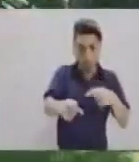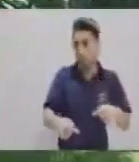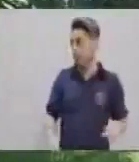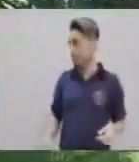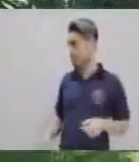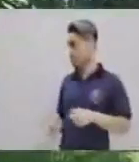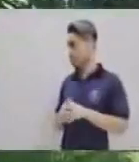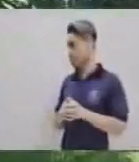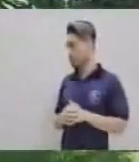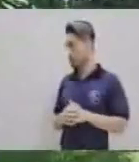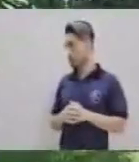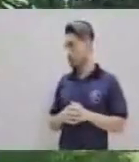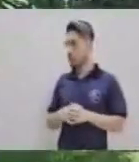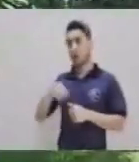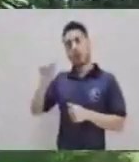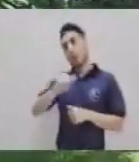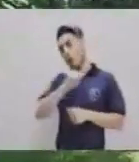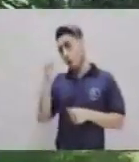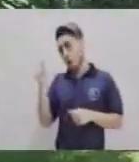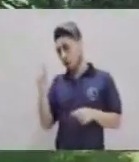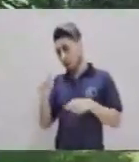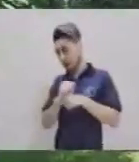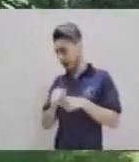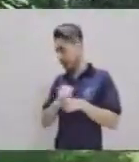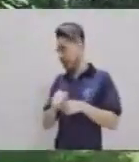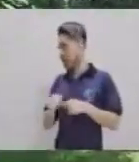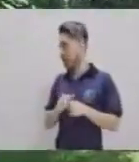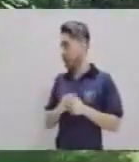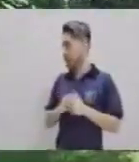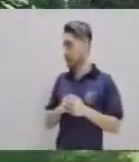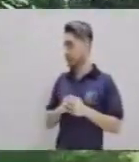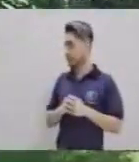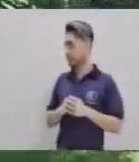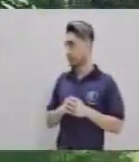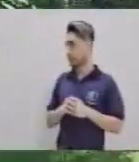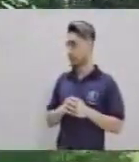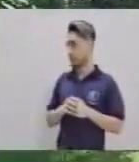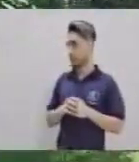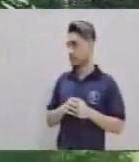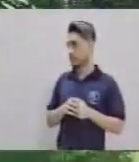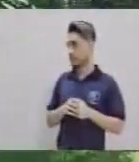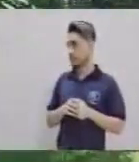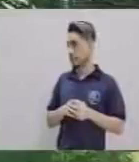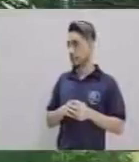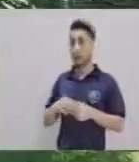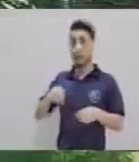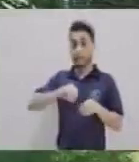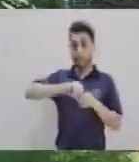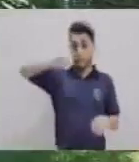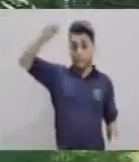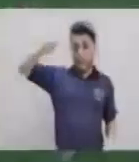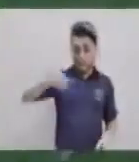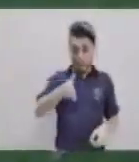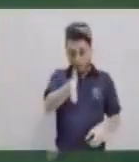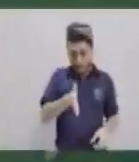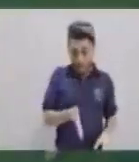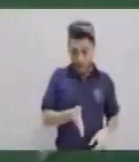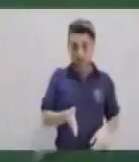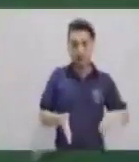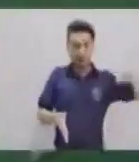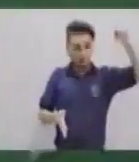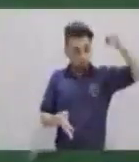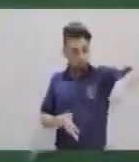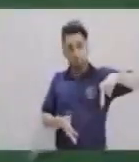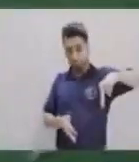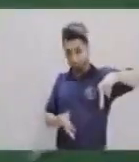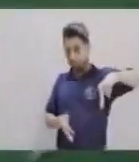voy a explicar el ejercicio 2. Vamos a colocarnos frente al palo. El ejercicio